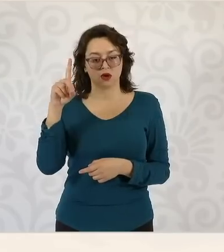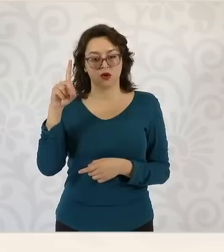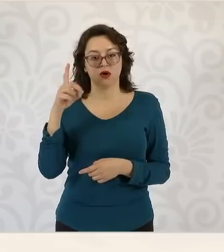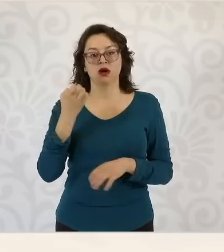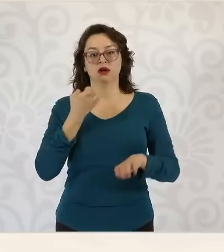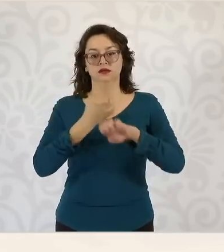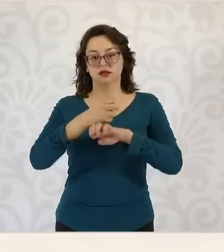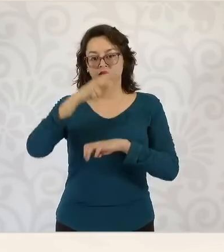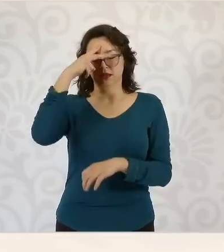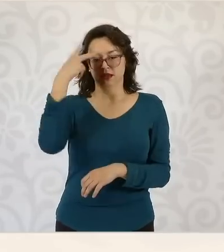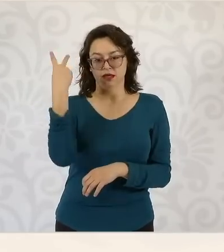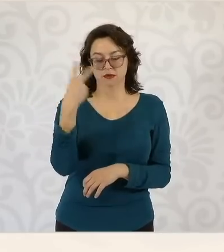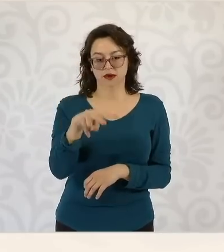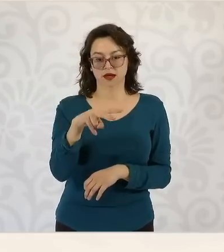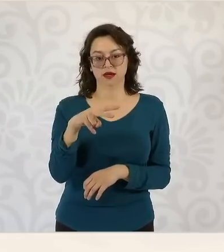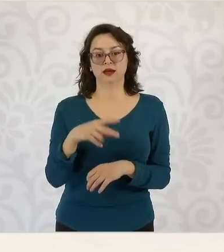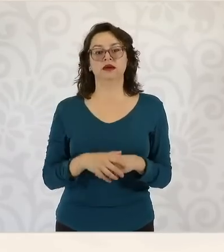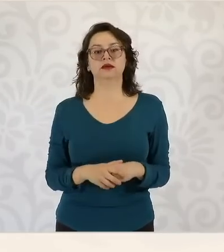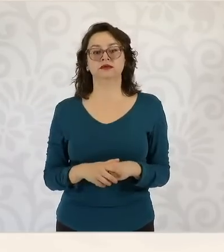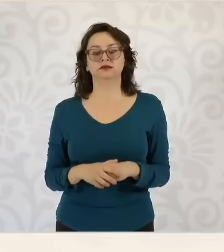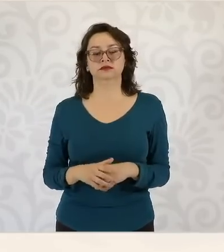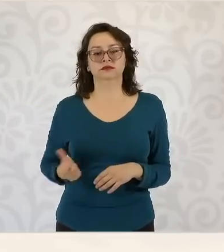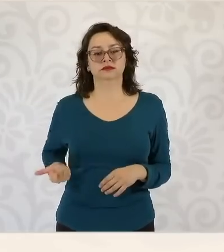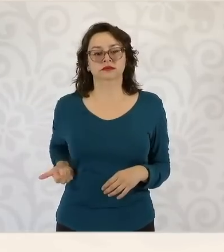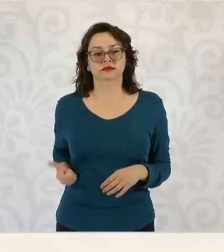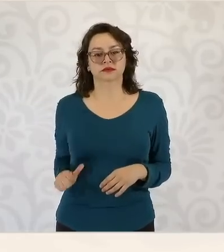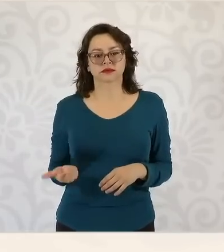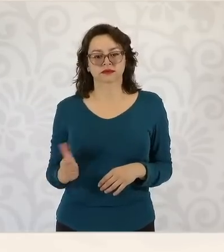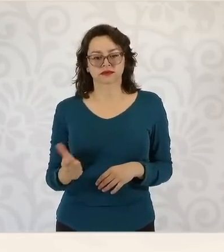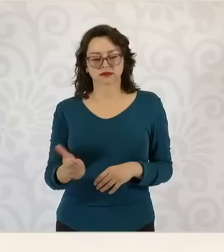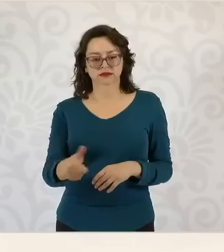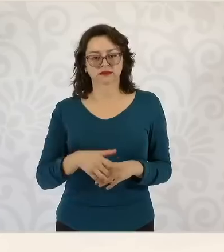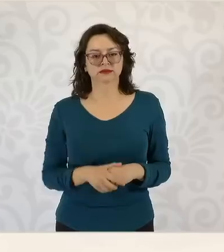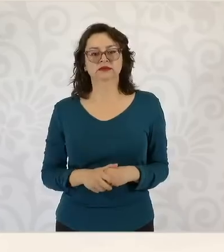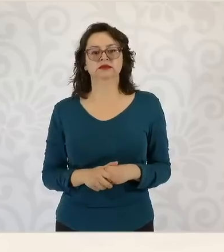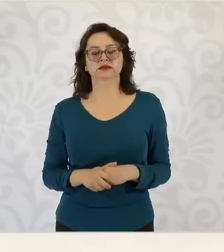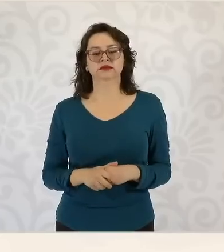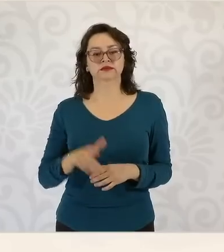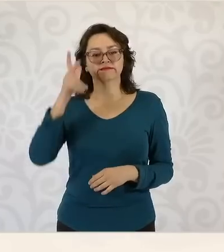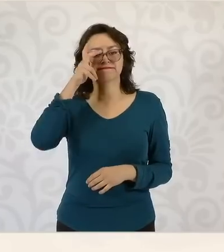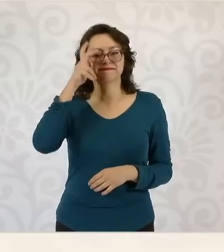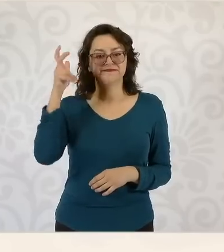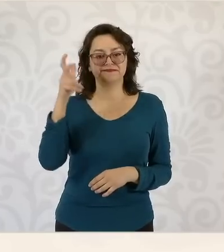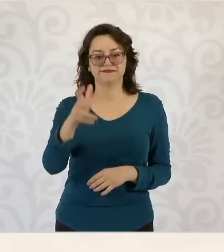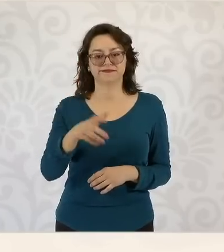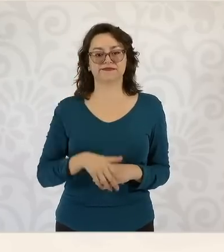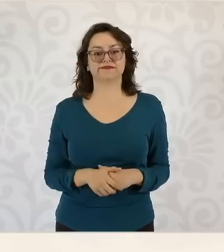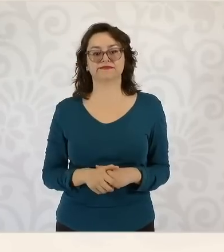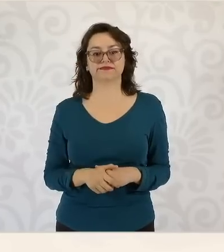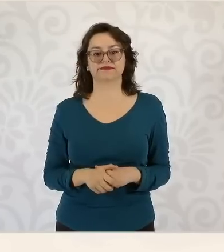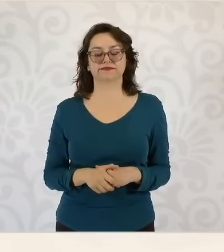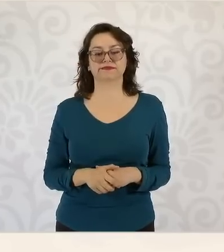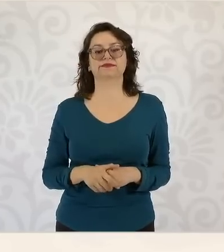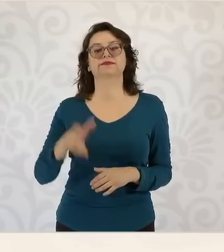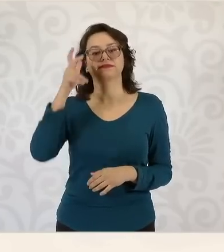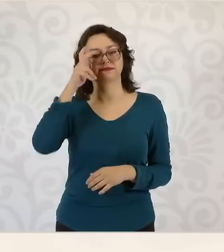capital, Nezahualcóyotl en el Estado de México, Celaya en Guanajuato, Tula,